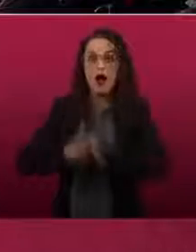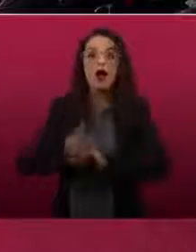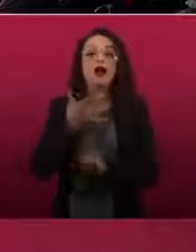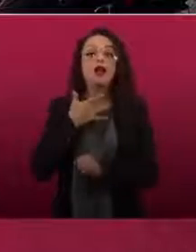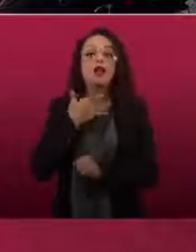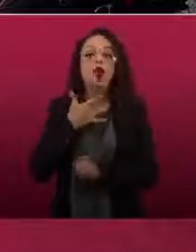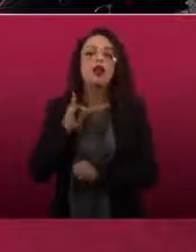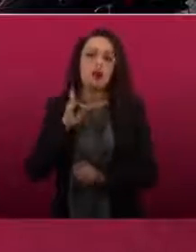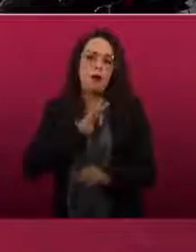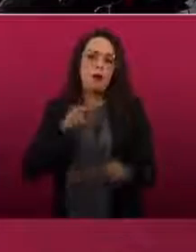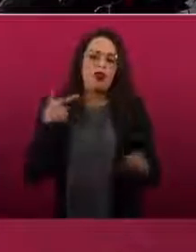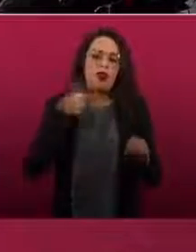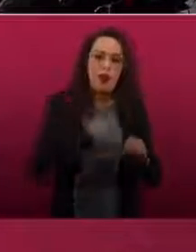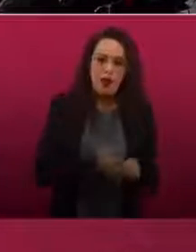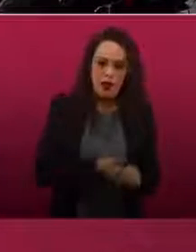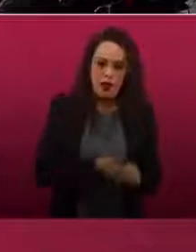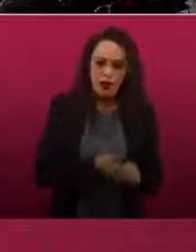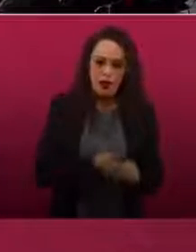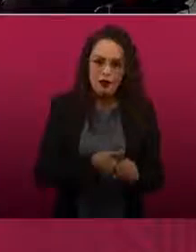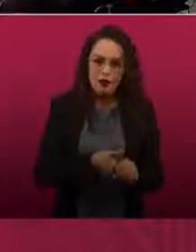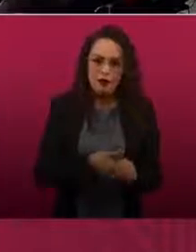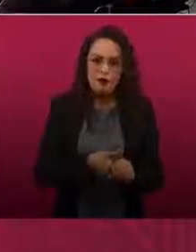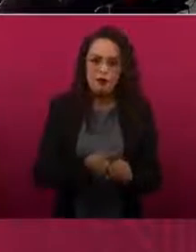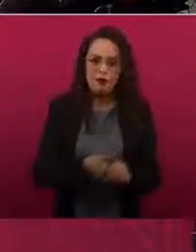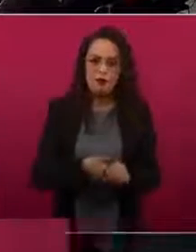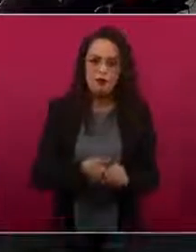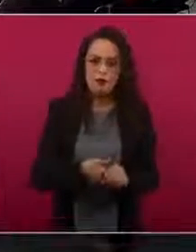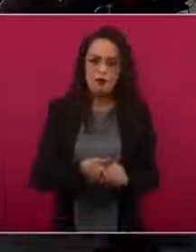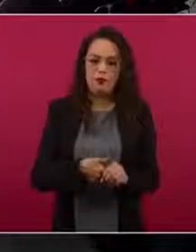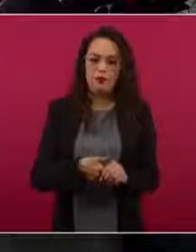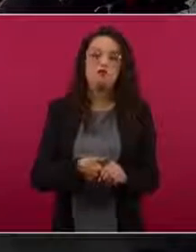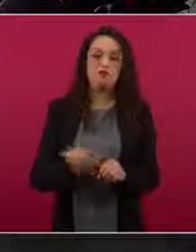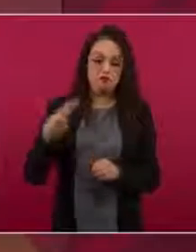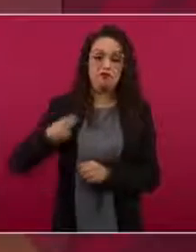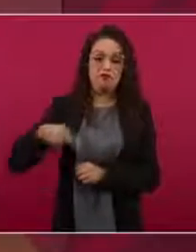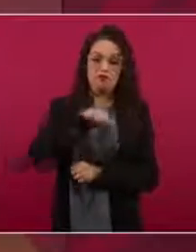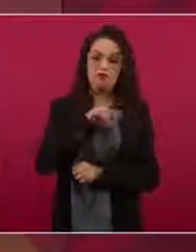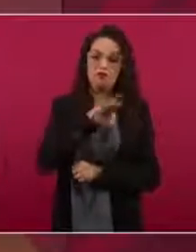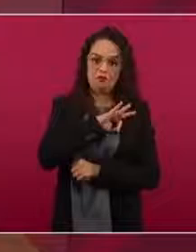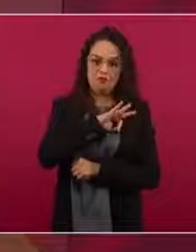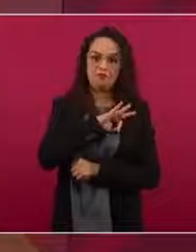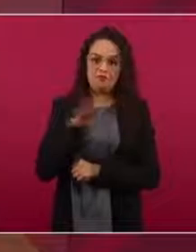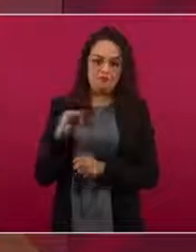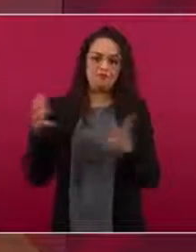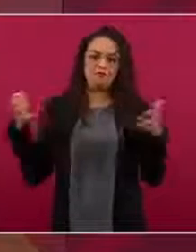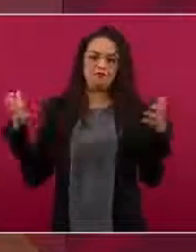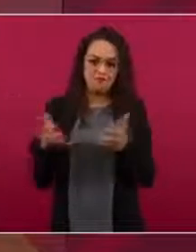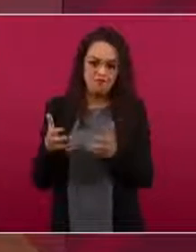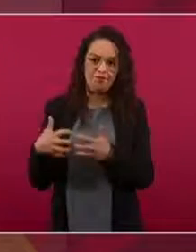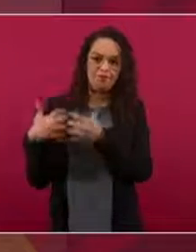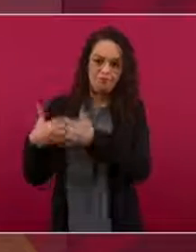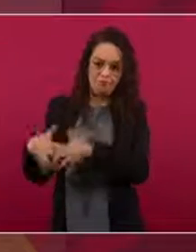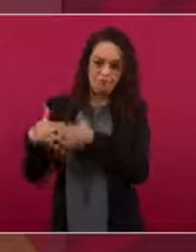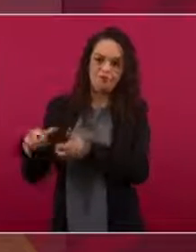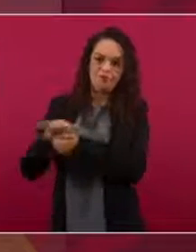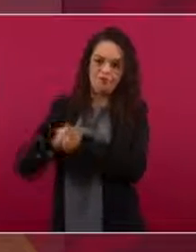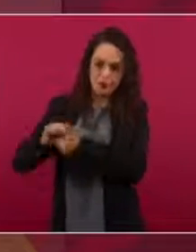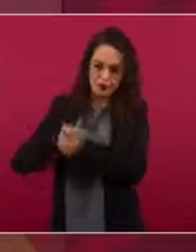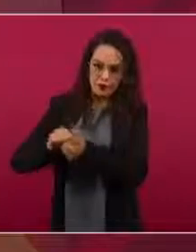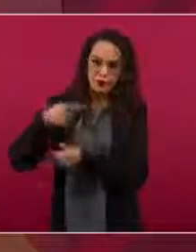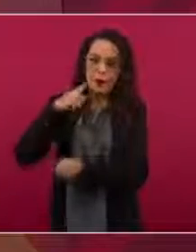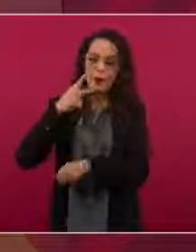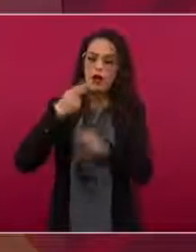posibilidad de refinar toda nuestra materia prima en el